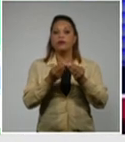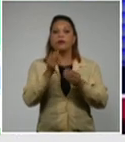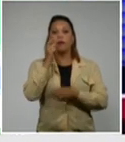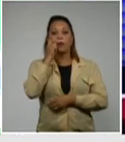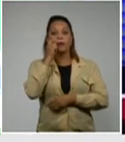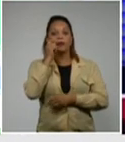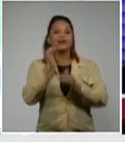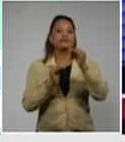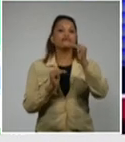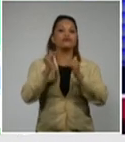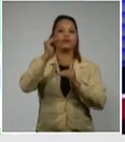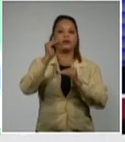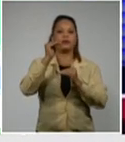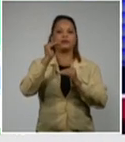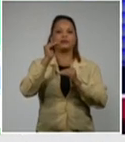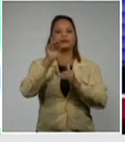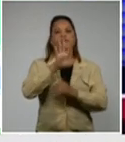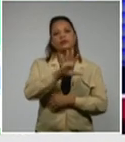superior,